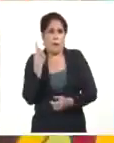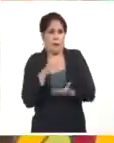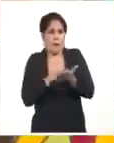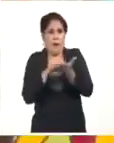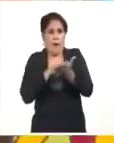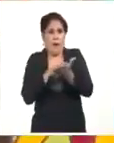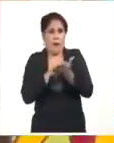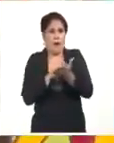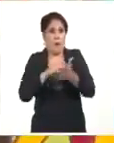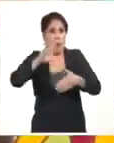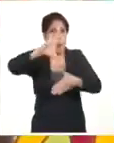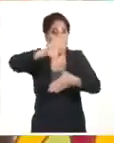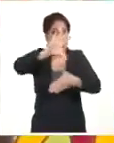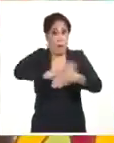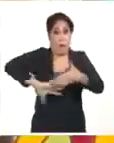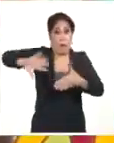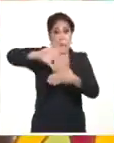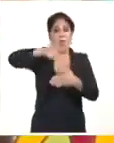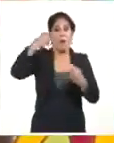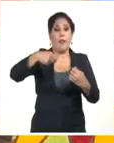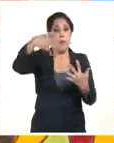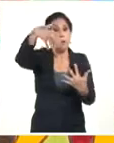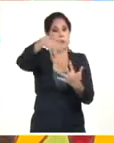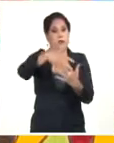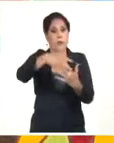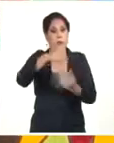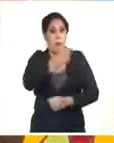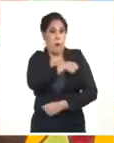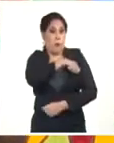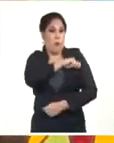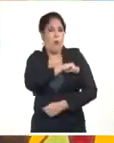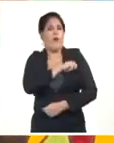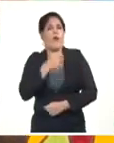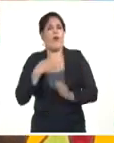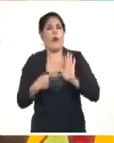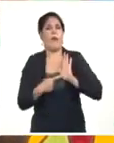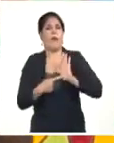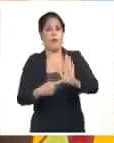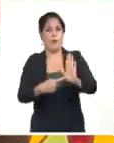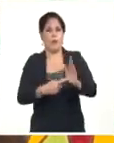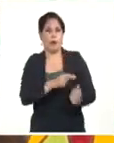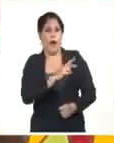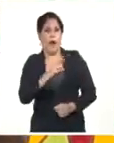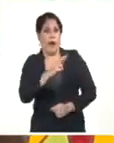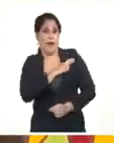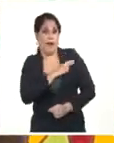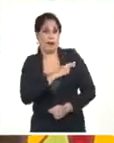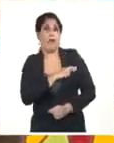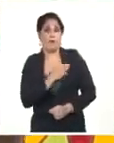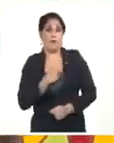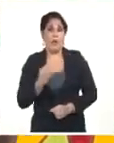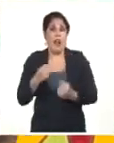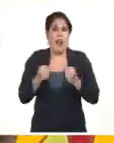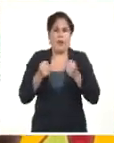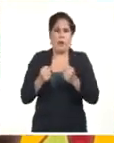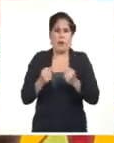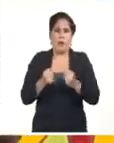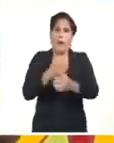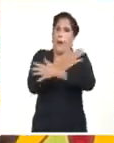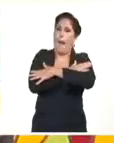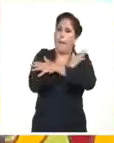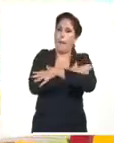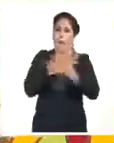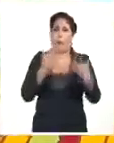Este pueblo volverá a demostrar que la razón es más poderosa que la fuerza. Abrazos y